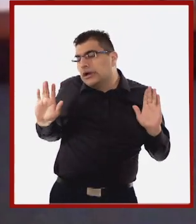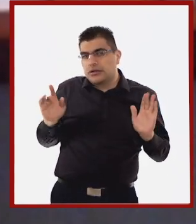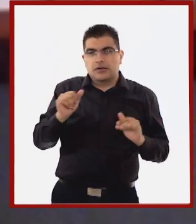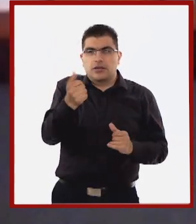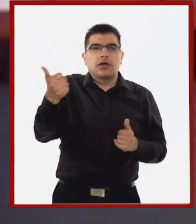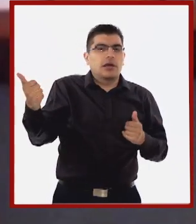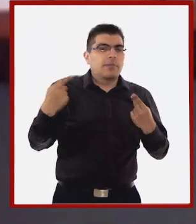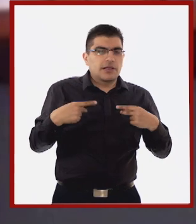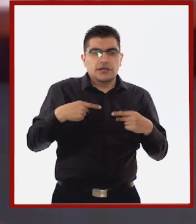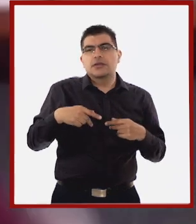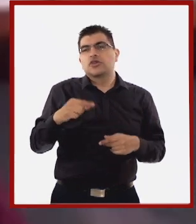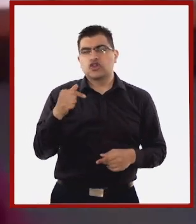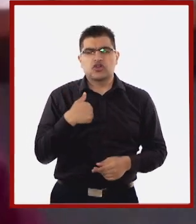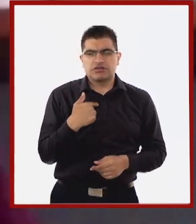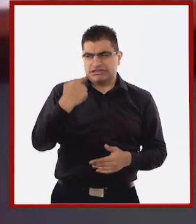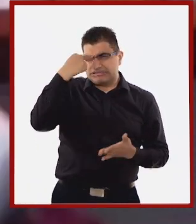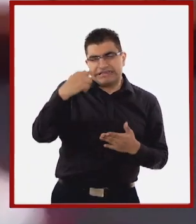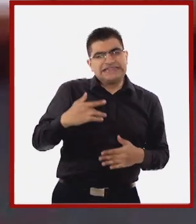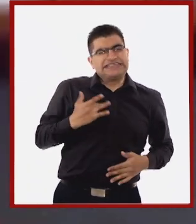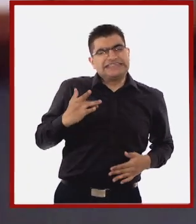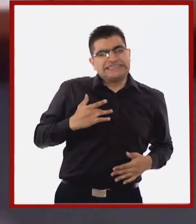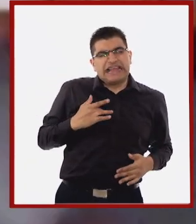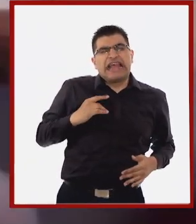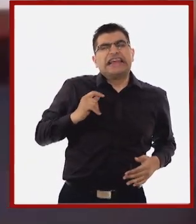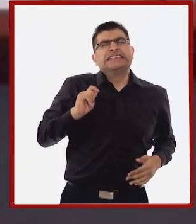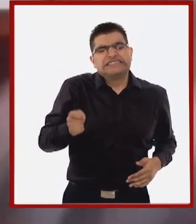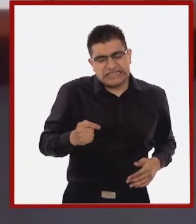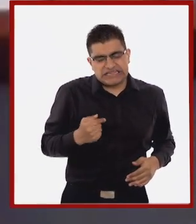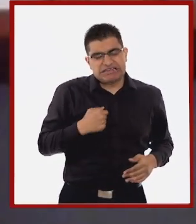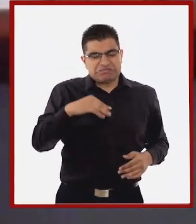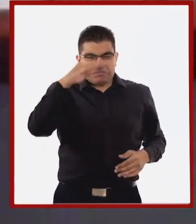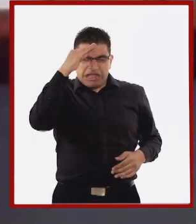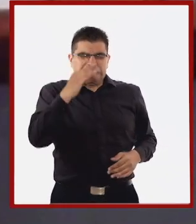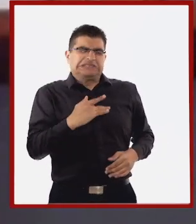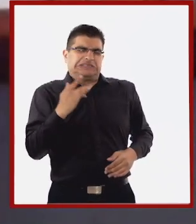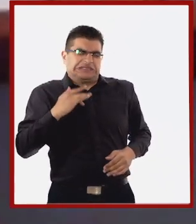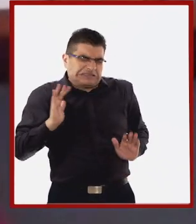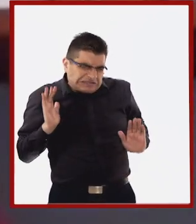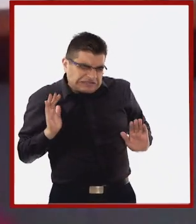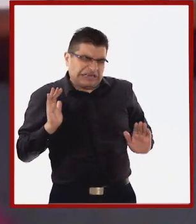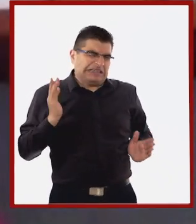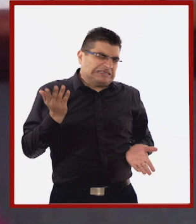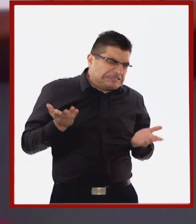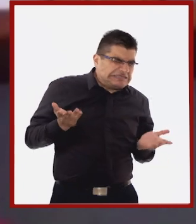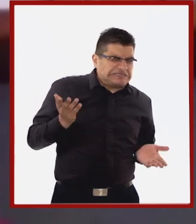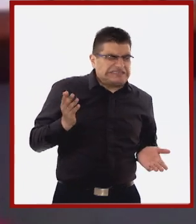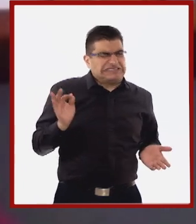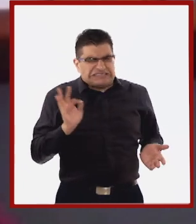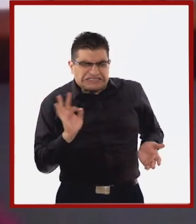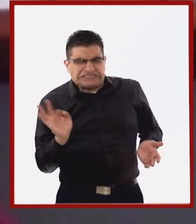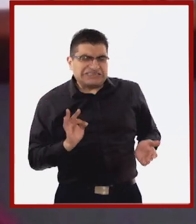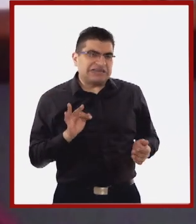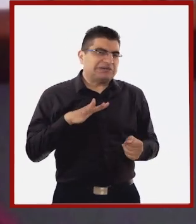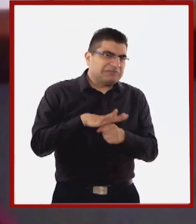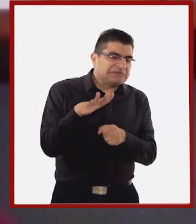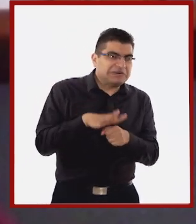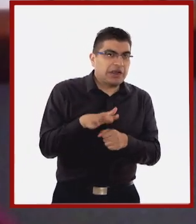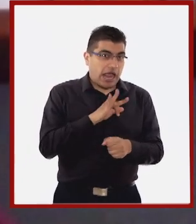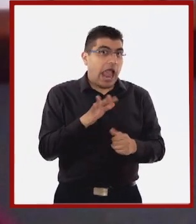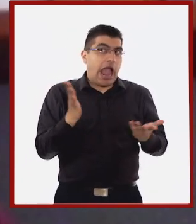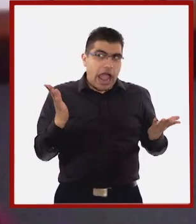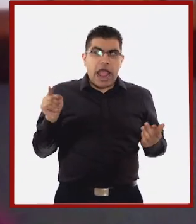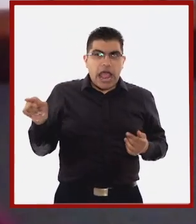gente dice es que siento que esto es así o esto es de esta otra manera, ¿no? Entonces,